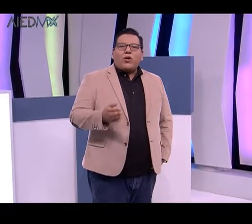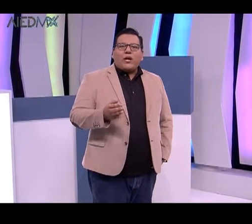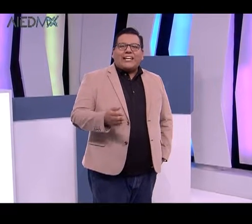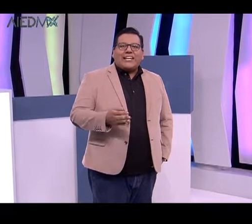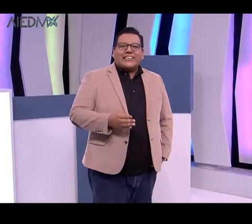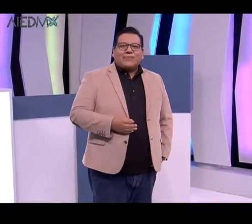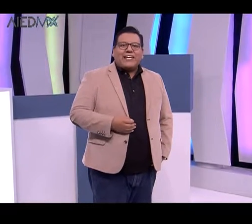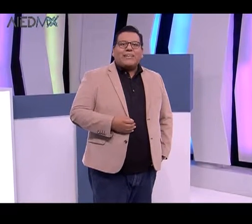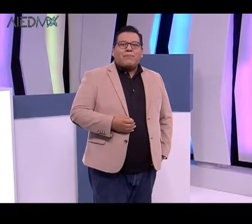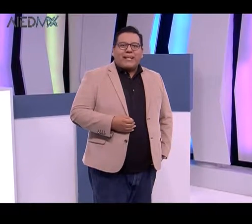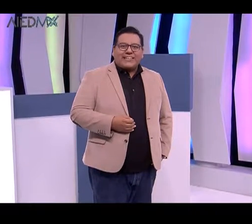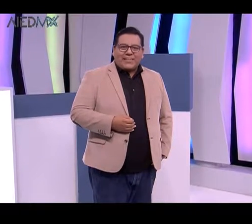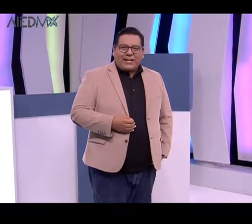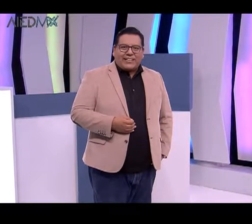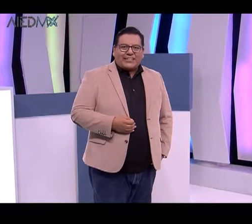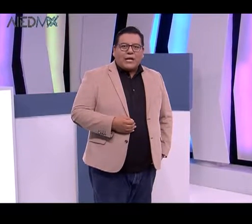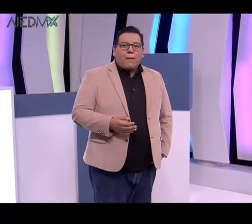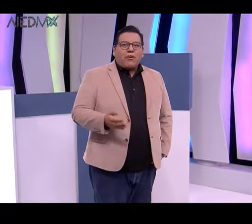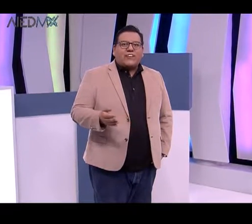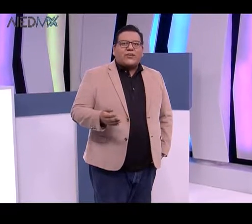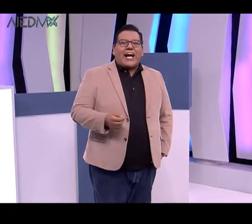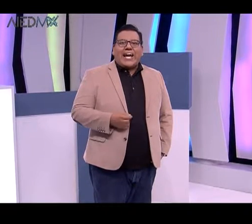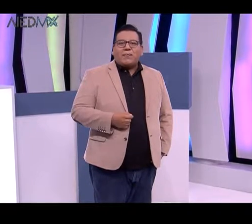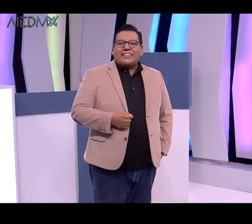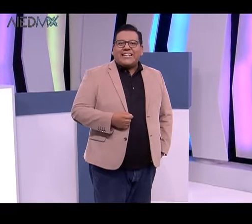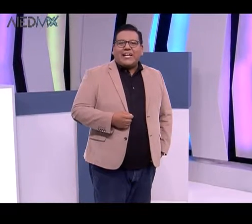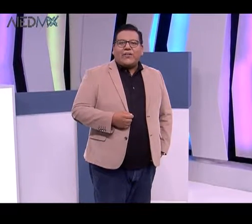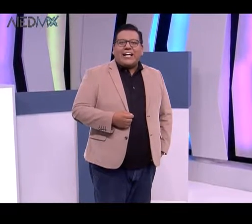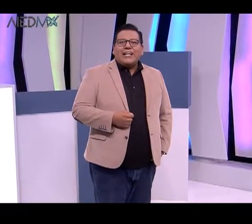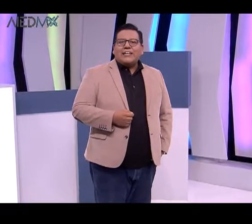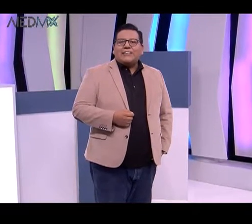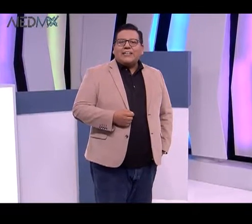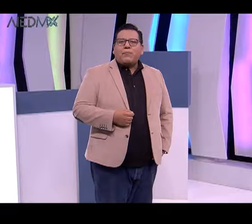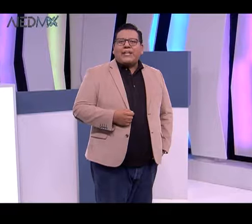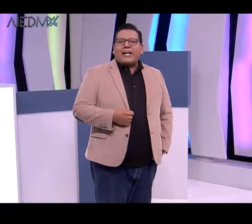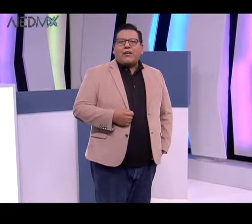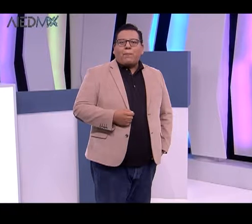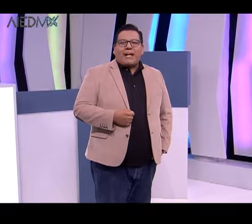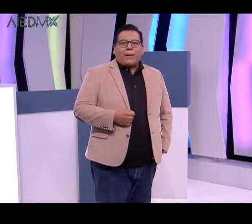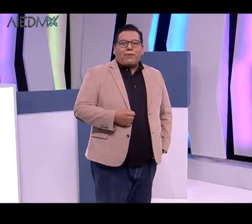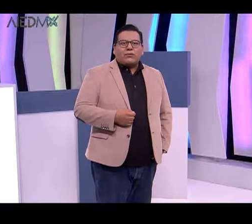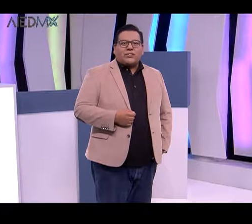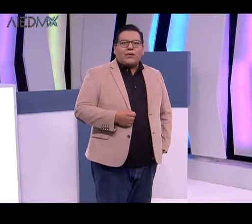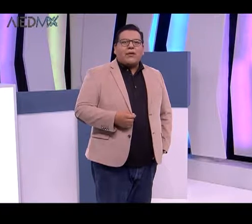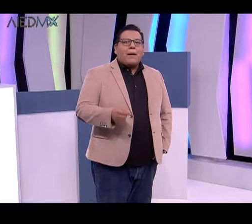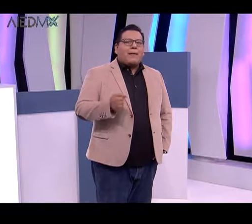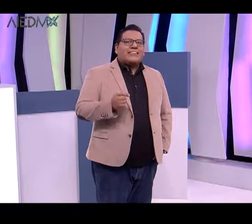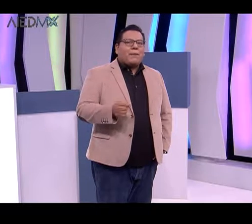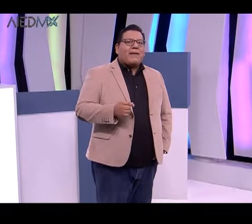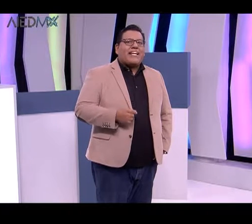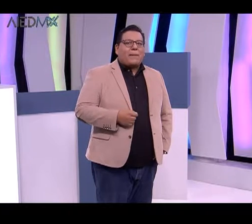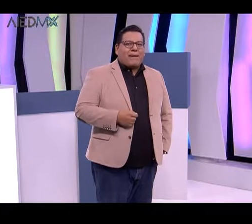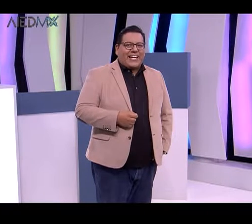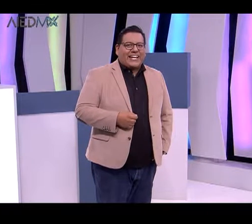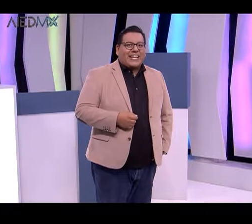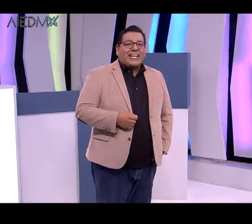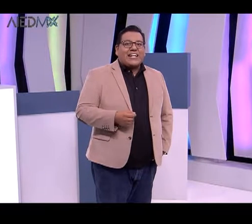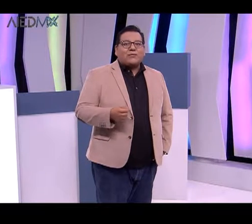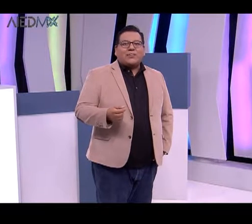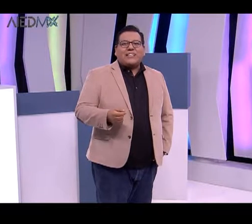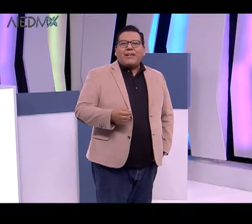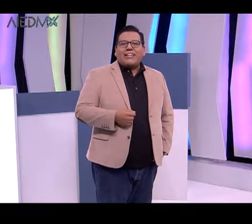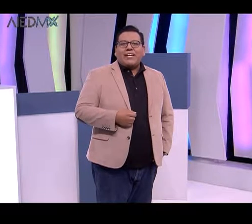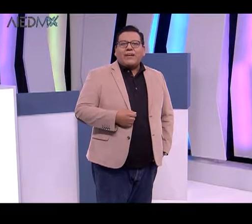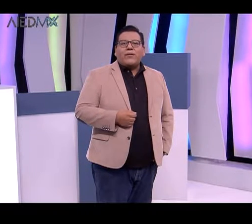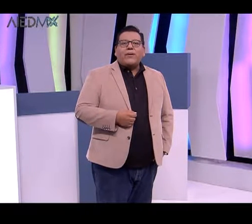doctora Violeta Yasmín Mena Cervantes, profesora e investigadora del Centro Mexicano para la Producción Más Limpia del IPN